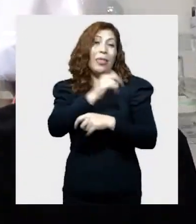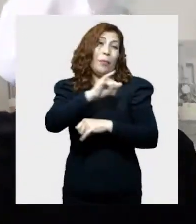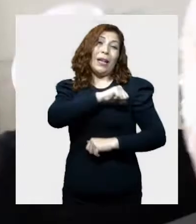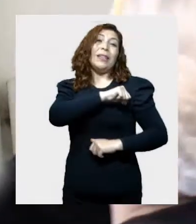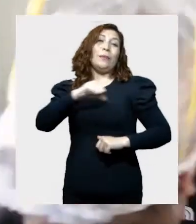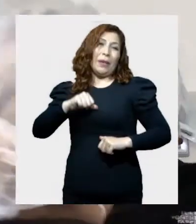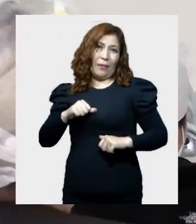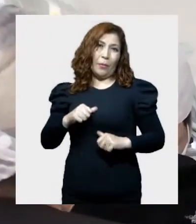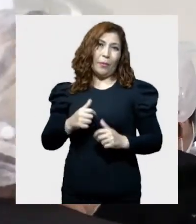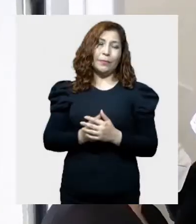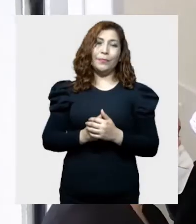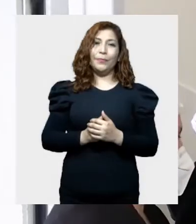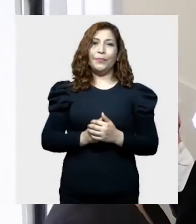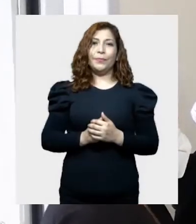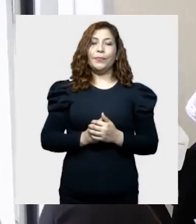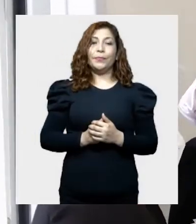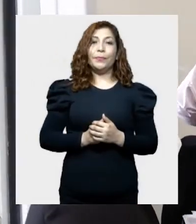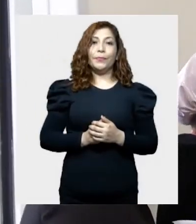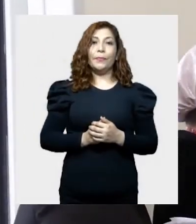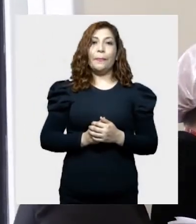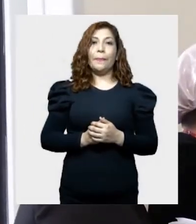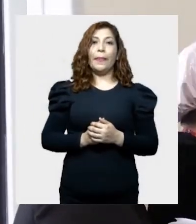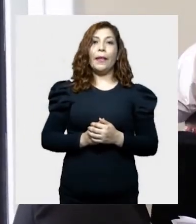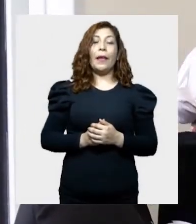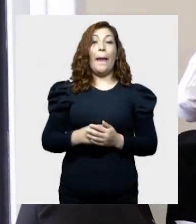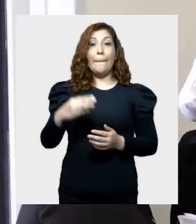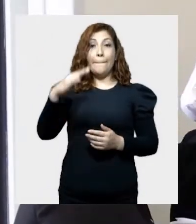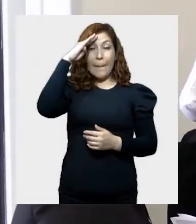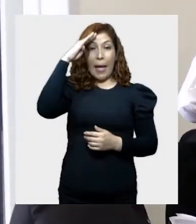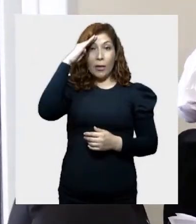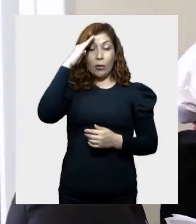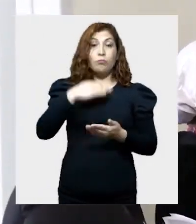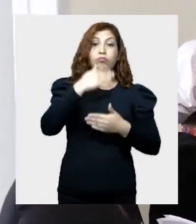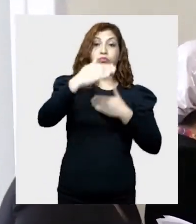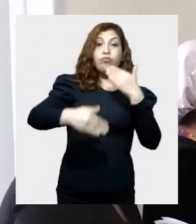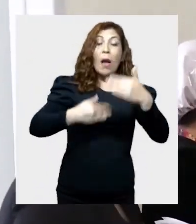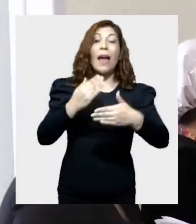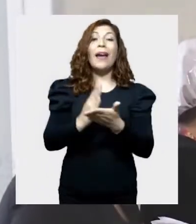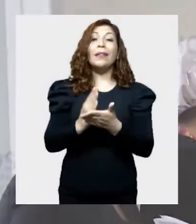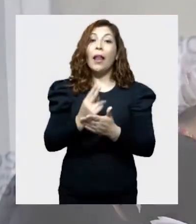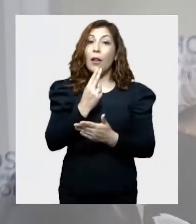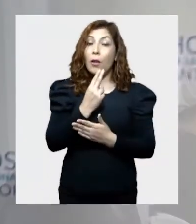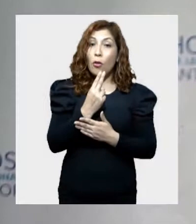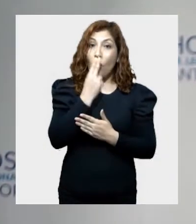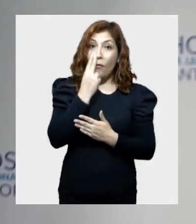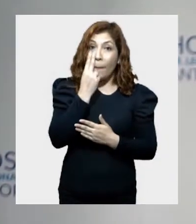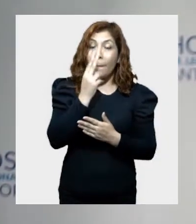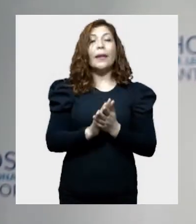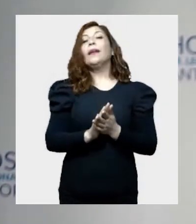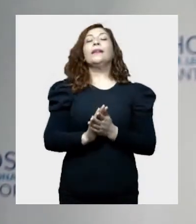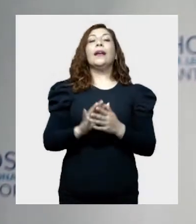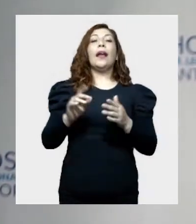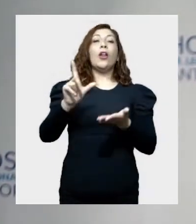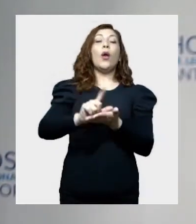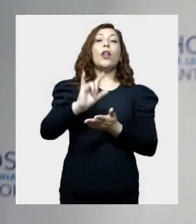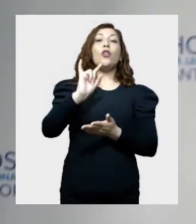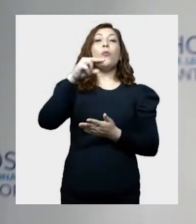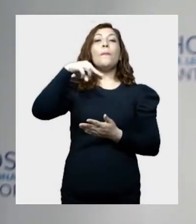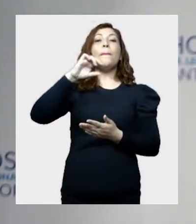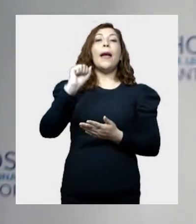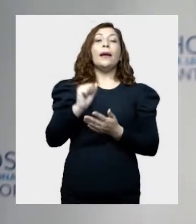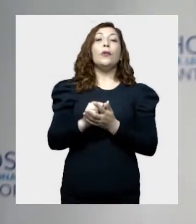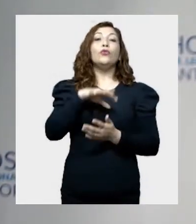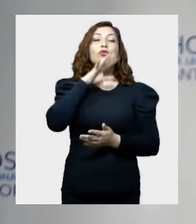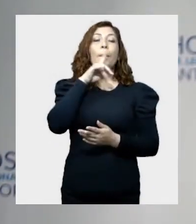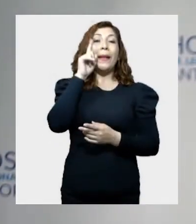de una cirugía mayor. Desde mayo a noviembre, el área de UNMA se utilizó para